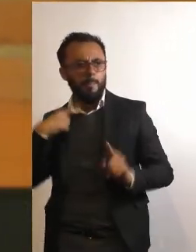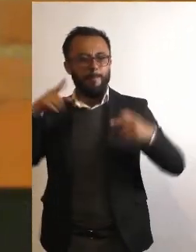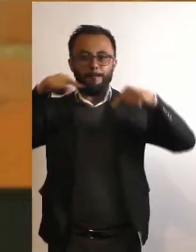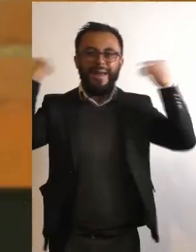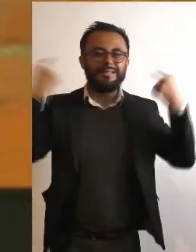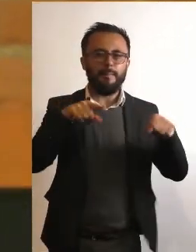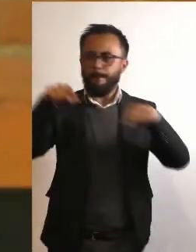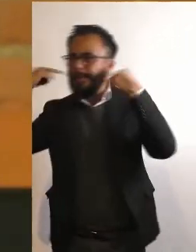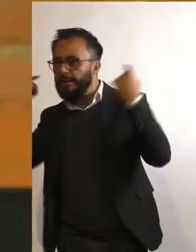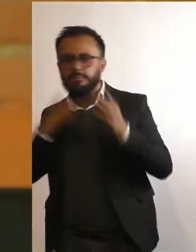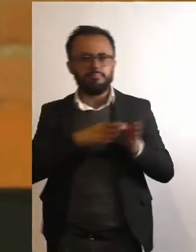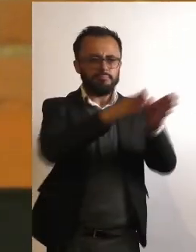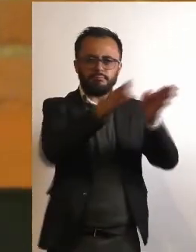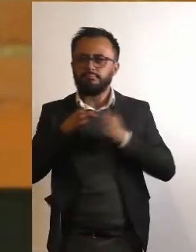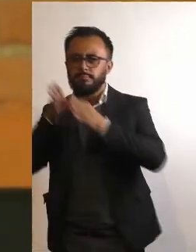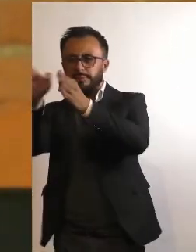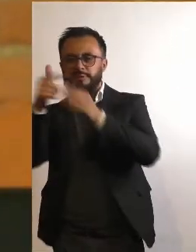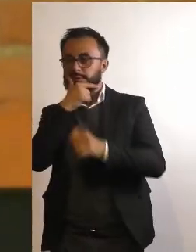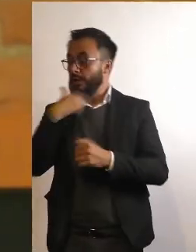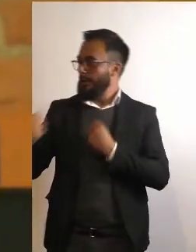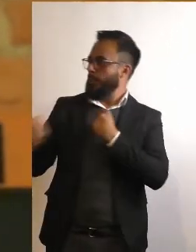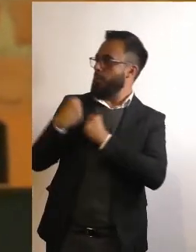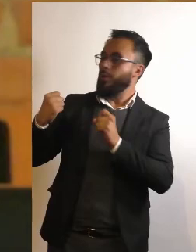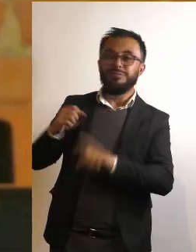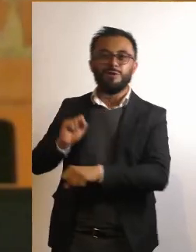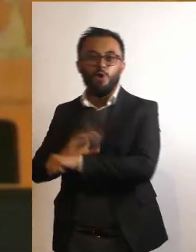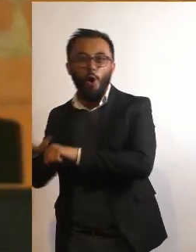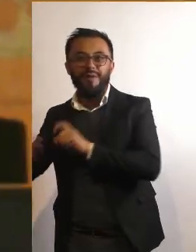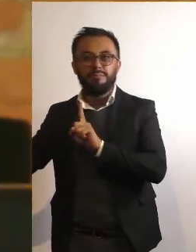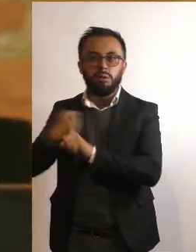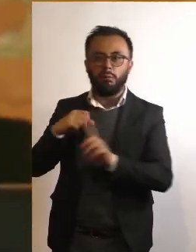de proyección del periodo 2022.